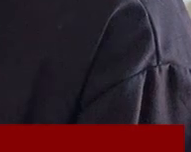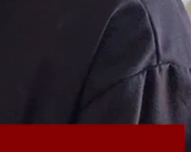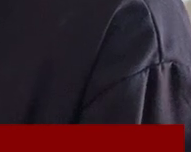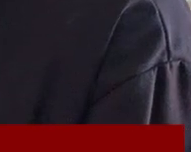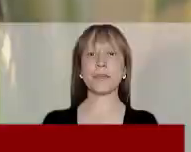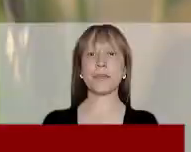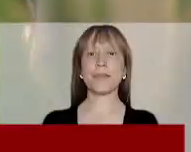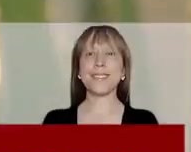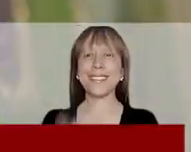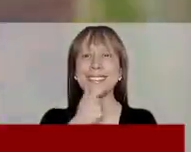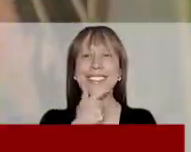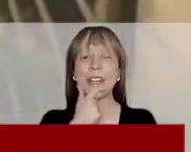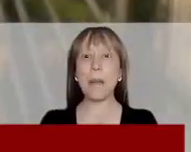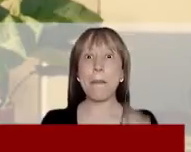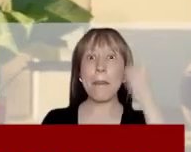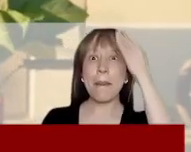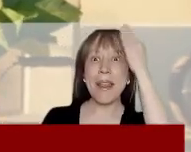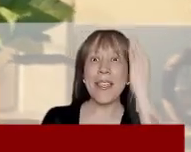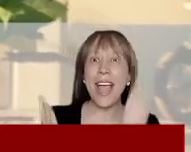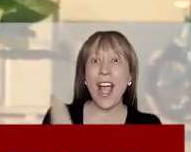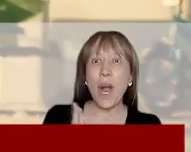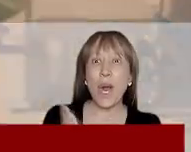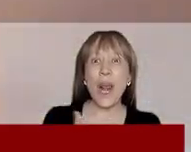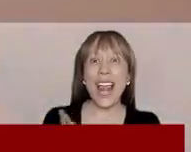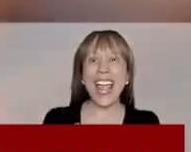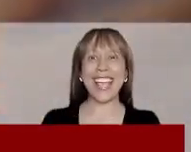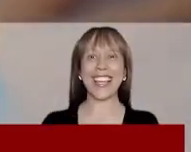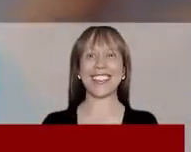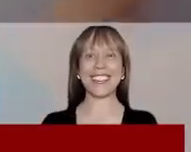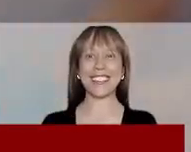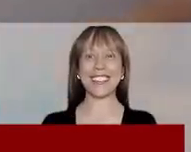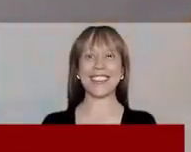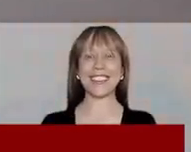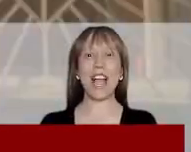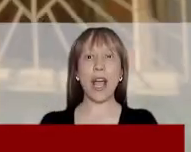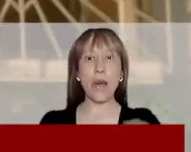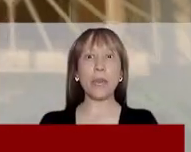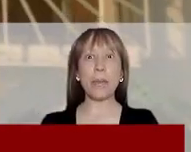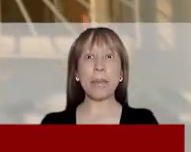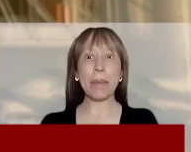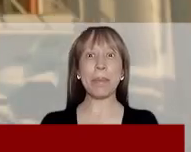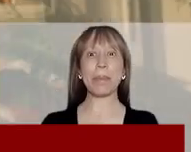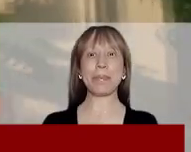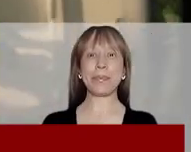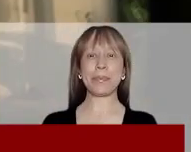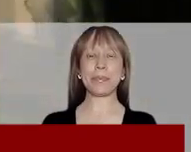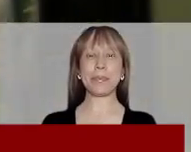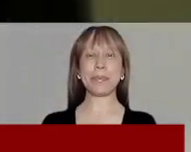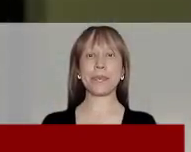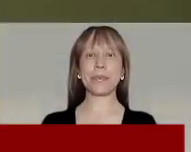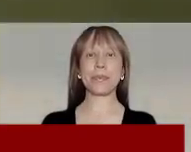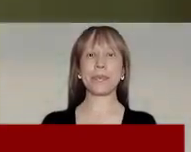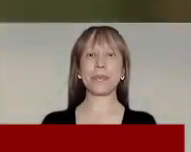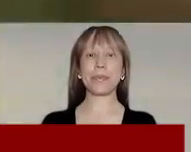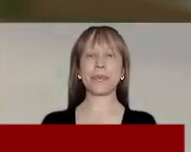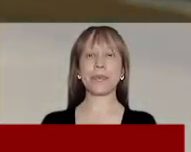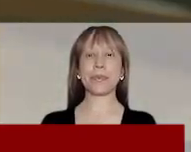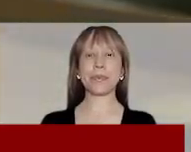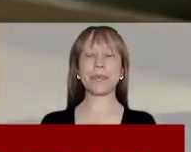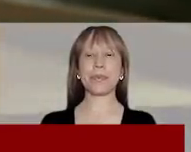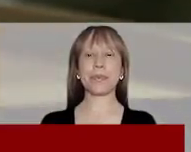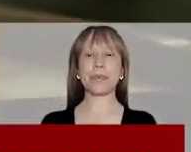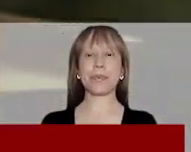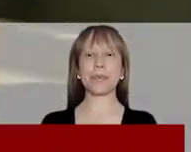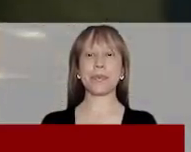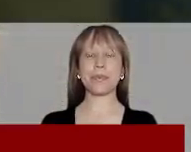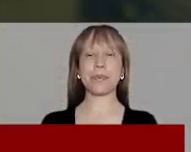verdad, en nuestra misma persona nos podemos cuidar entre todos. Y hay una pregunta, mientras prepara ahí nuestra TENS, la vacuna, ¿qué pasa